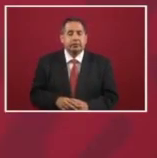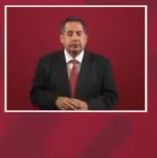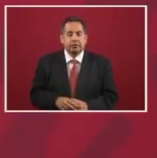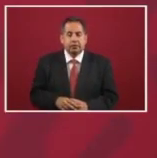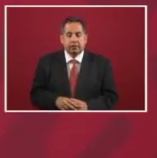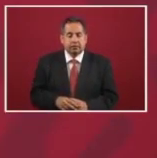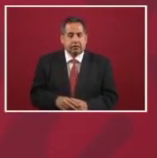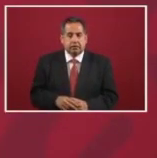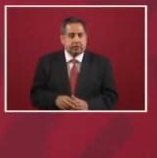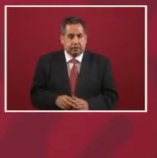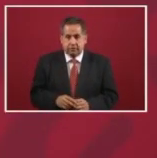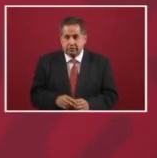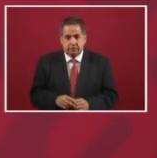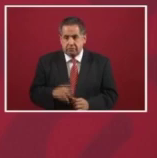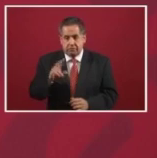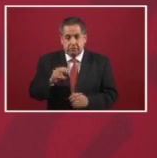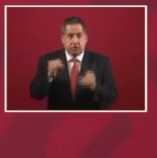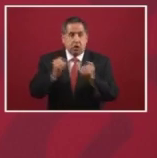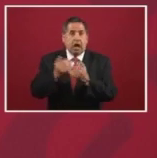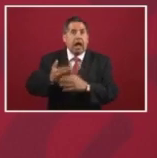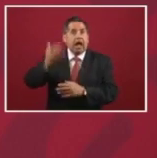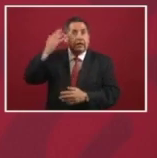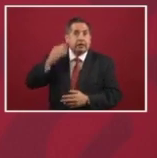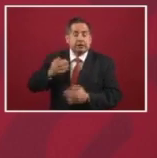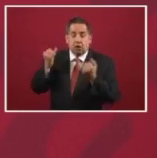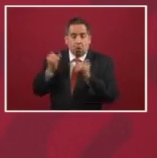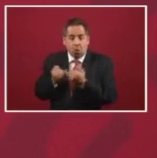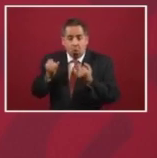no va a ser igual que antes.